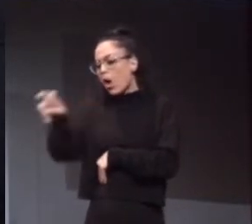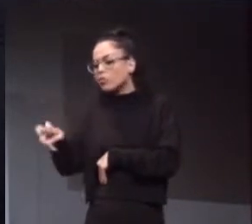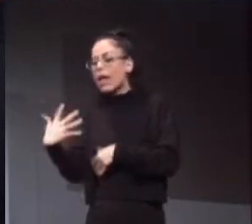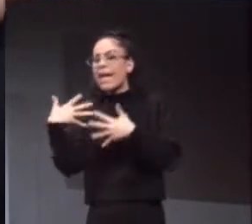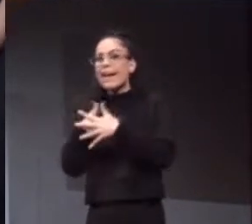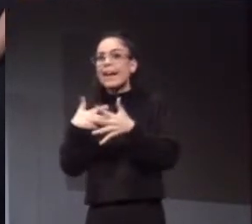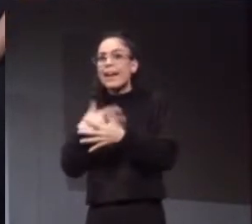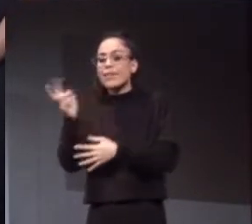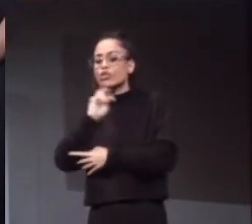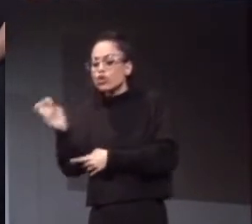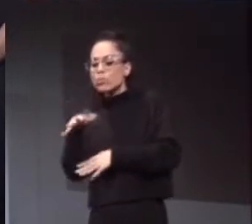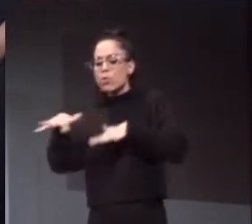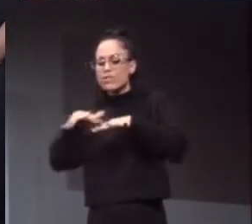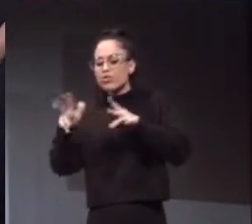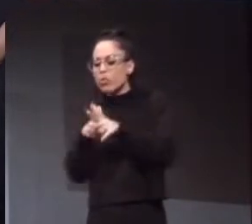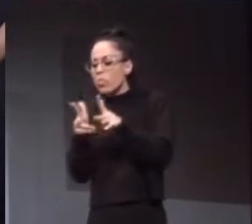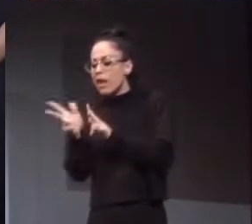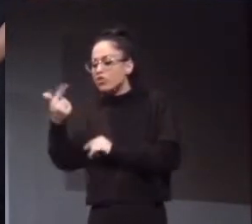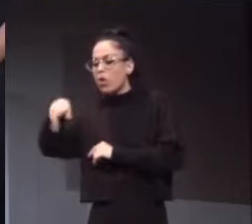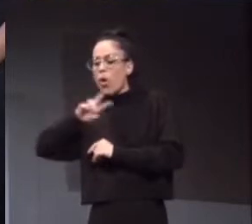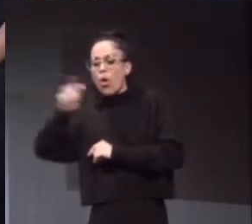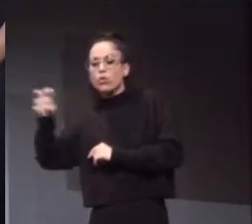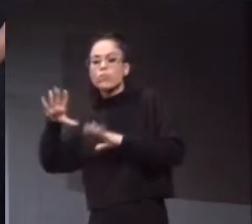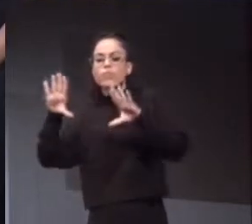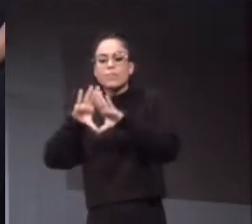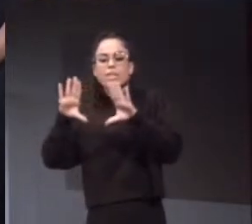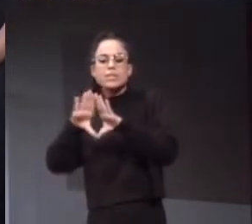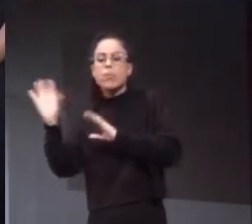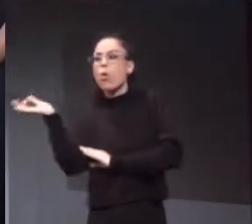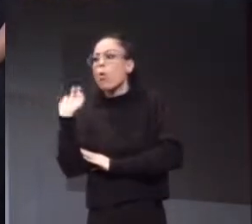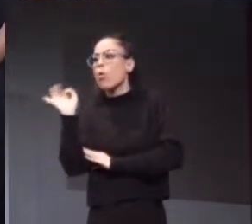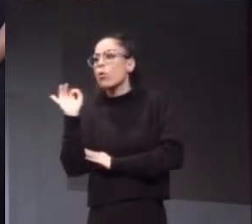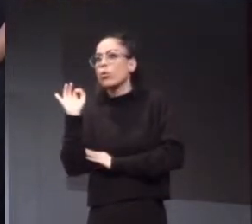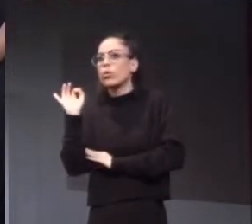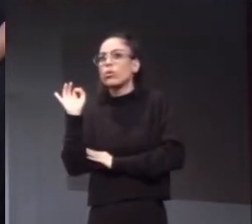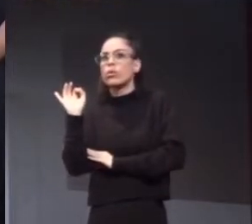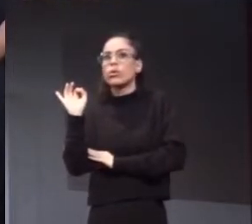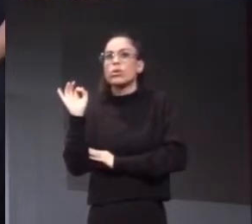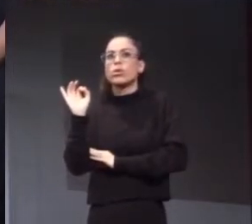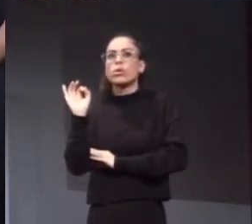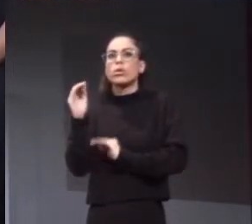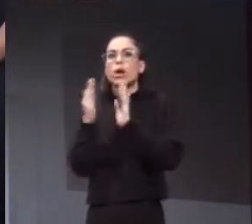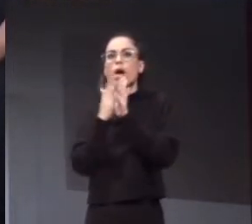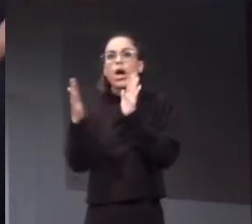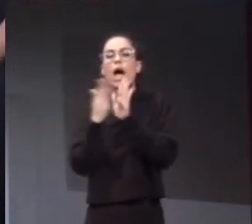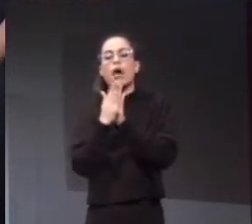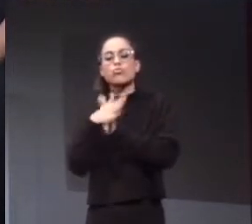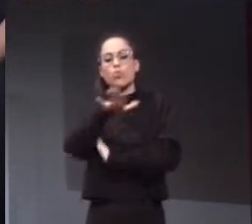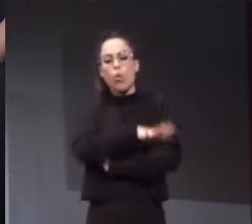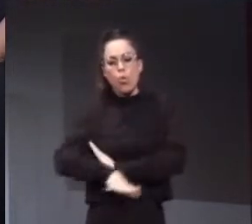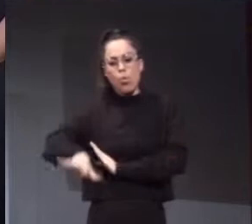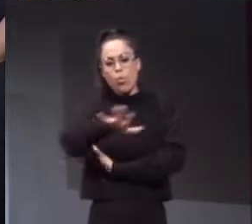movimientos sociales desde el feminismo de los autobuses de los vecindarios etcétera